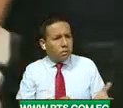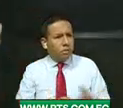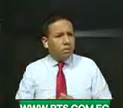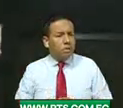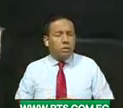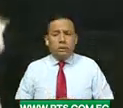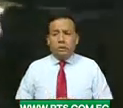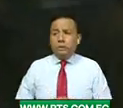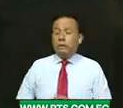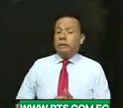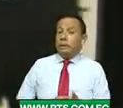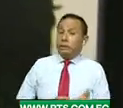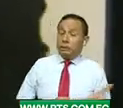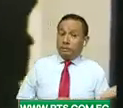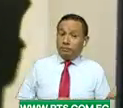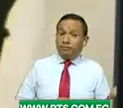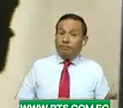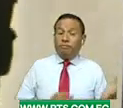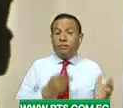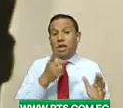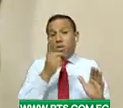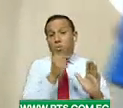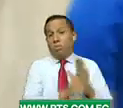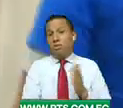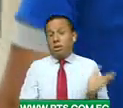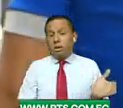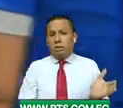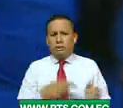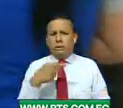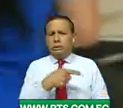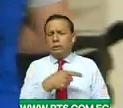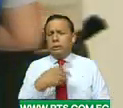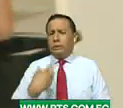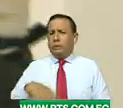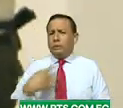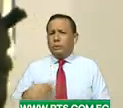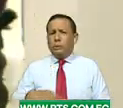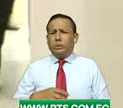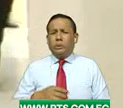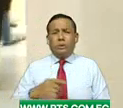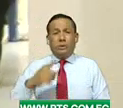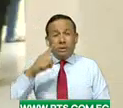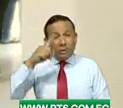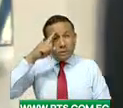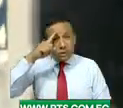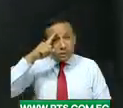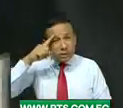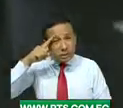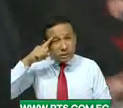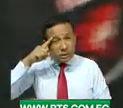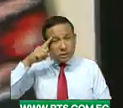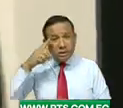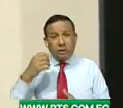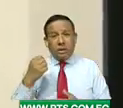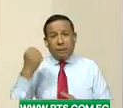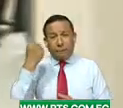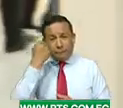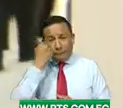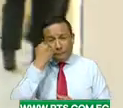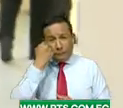No. Se retira ella, va a sentar la denuncia. Tiene varios cortes en su ceja, tiene golpes en el